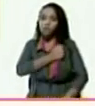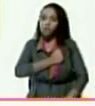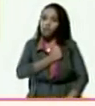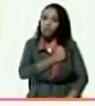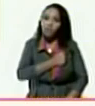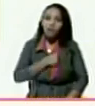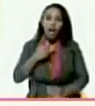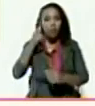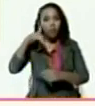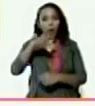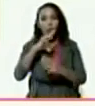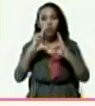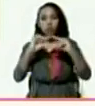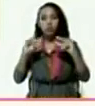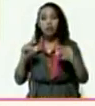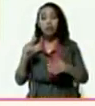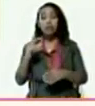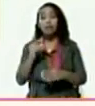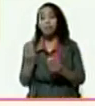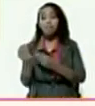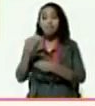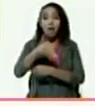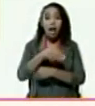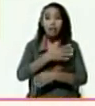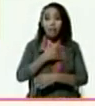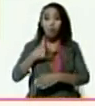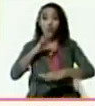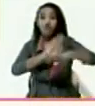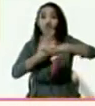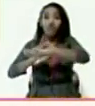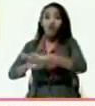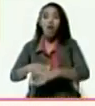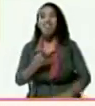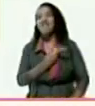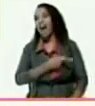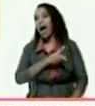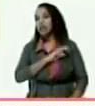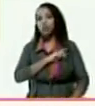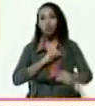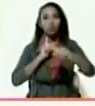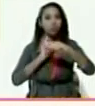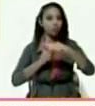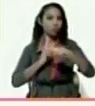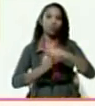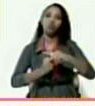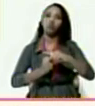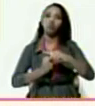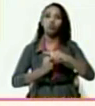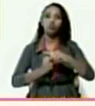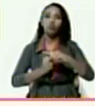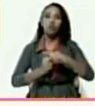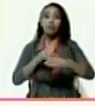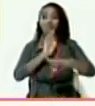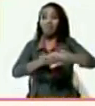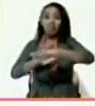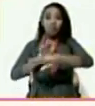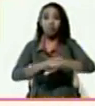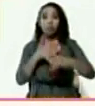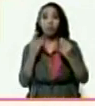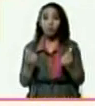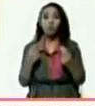Y además queremos alertar por los falsos positivos. Queremos alertar,